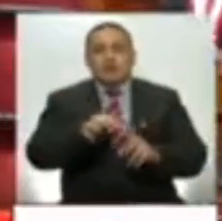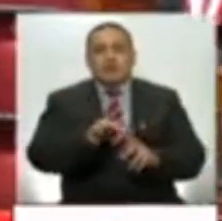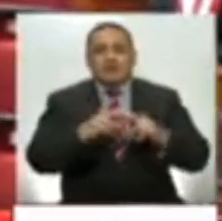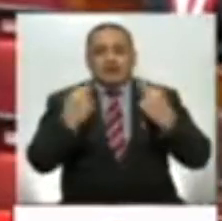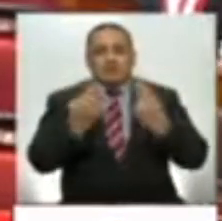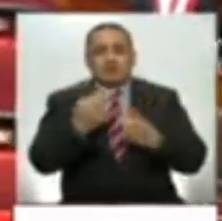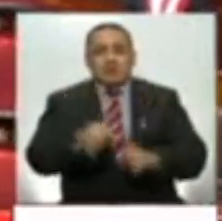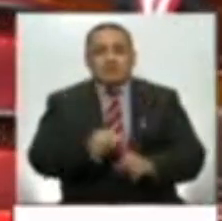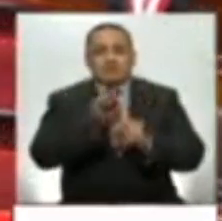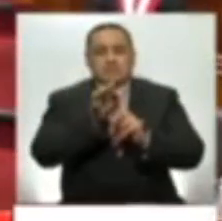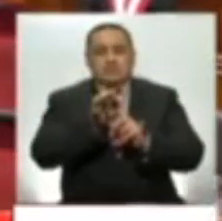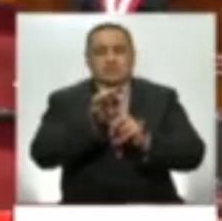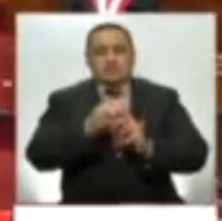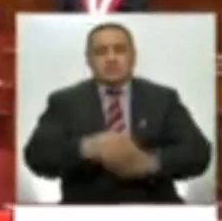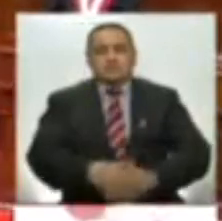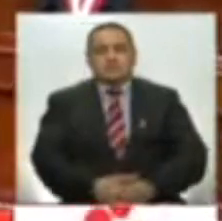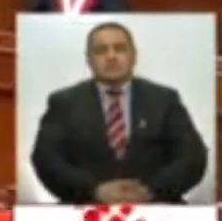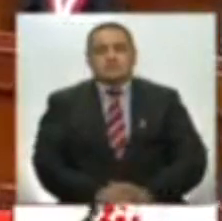especial.